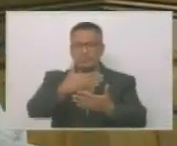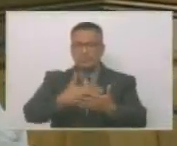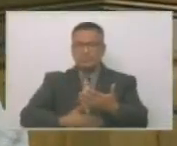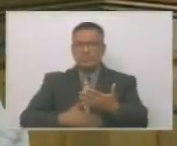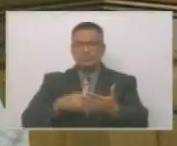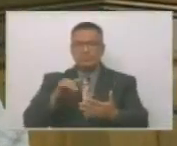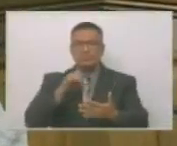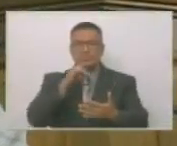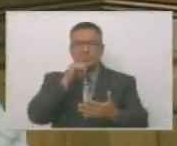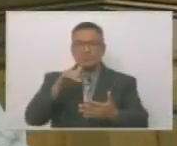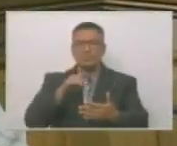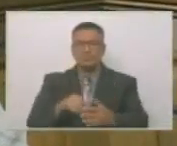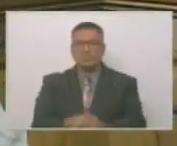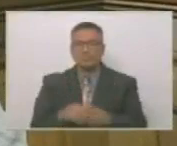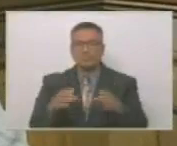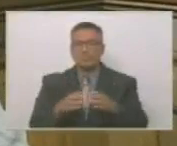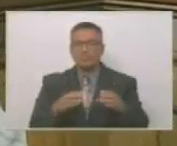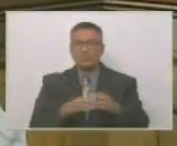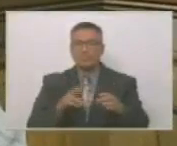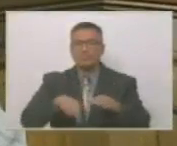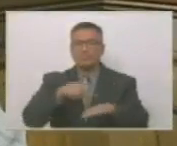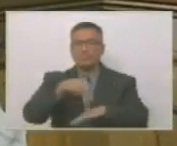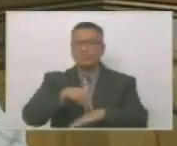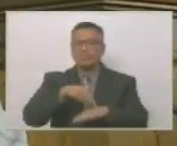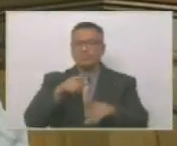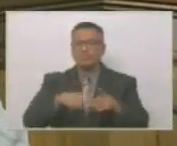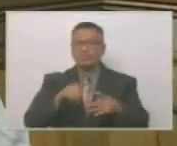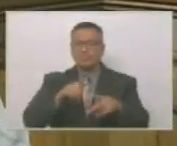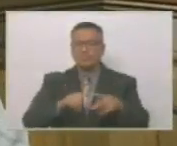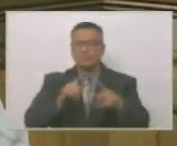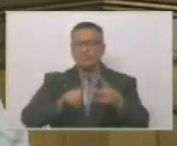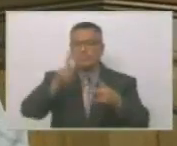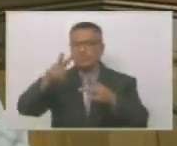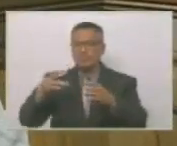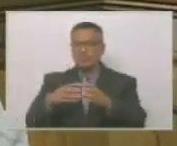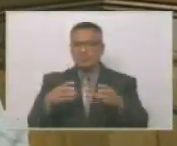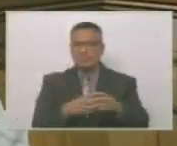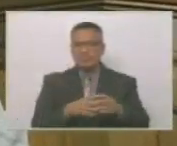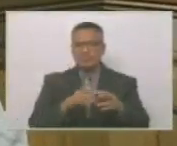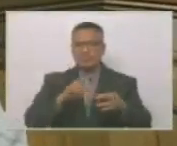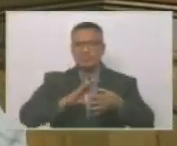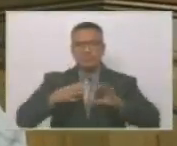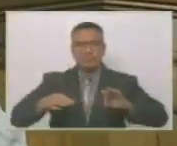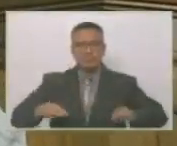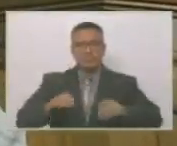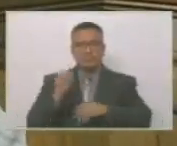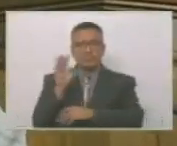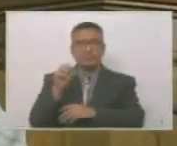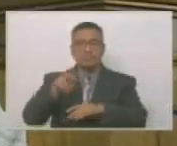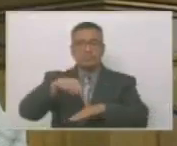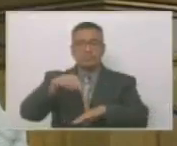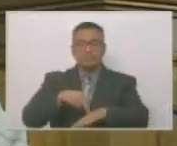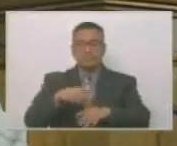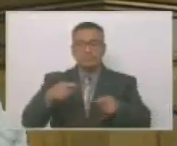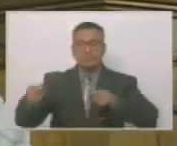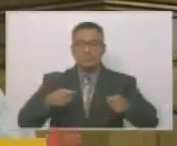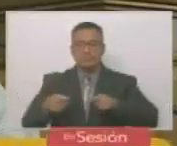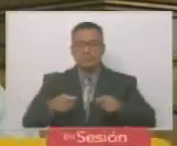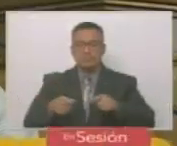la delegación de la Asamblea Nacional sobre la segunda reunión de la red parlamentaria del Movimiento de Países